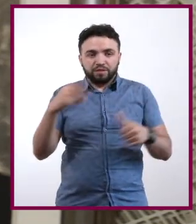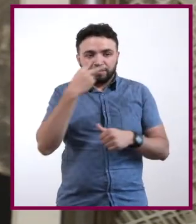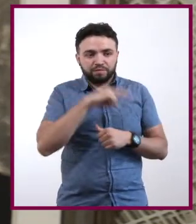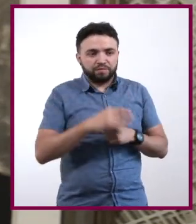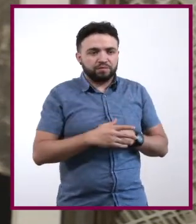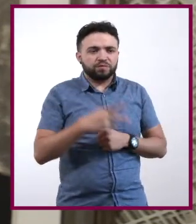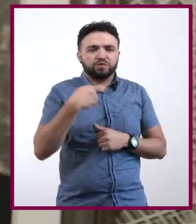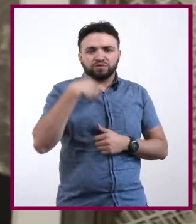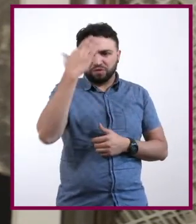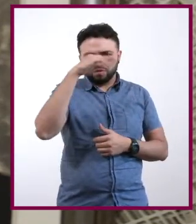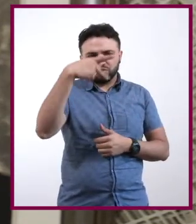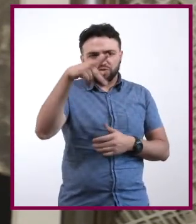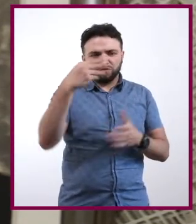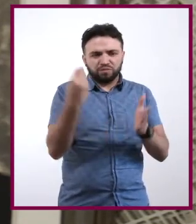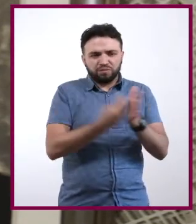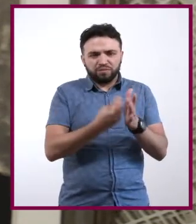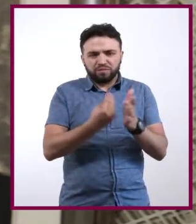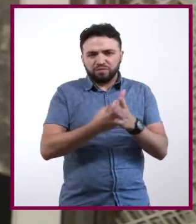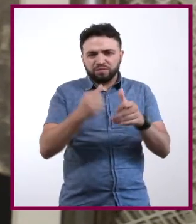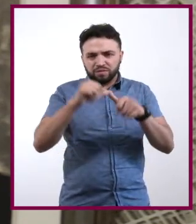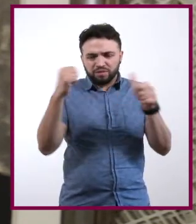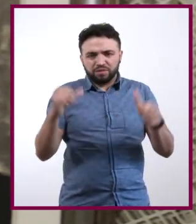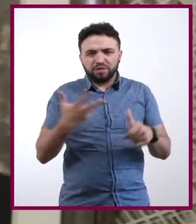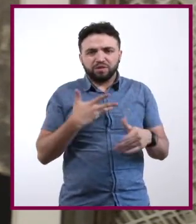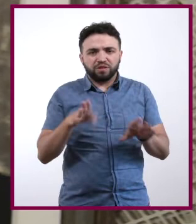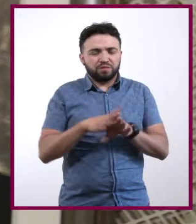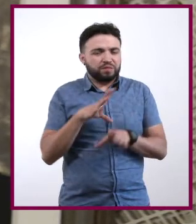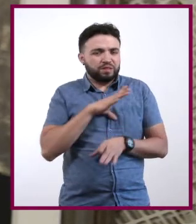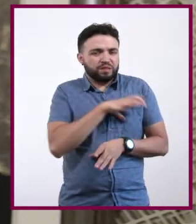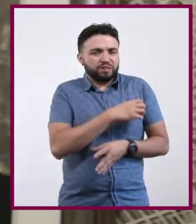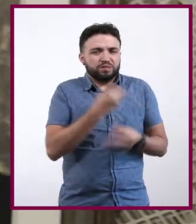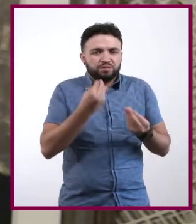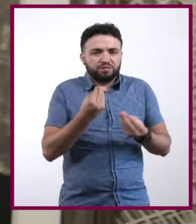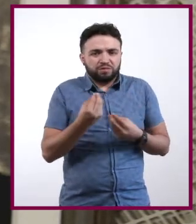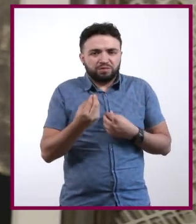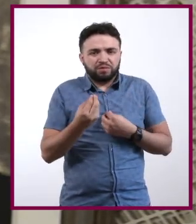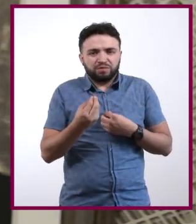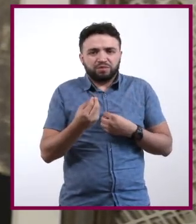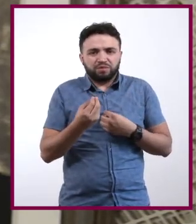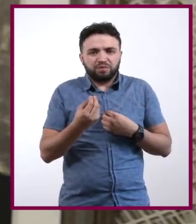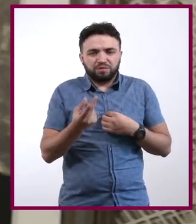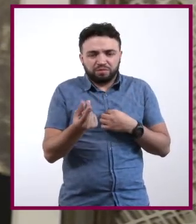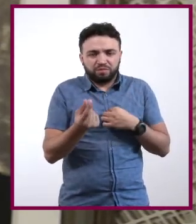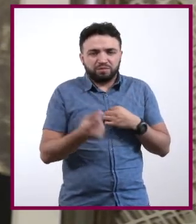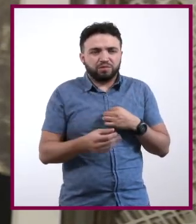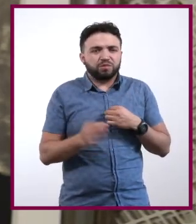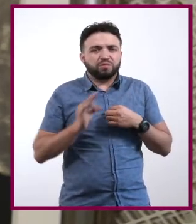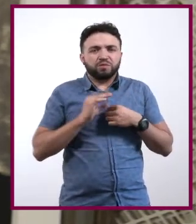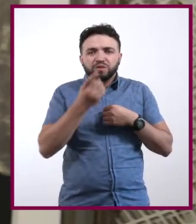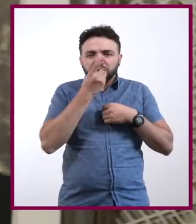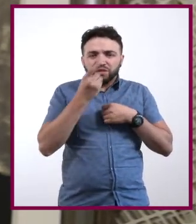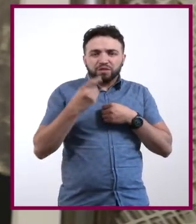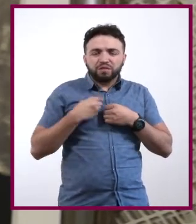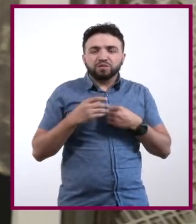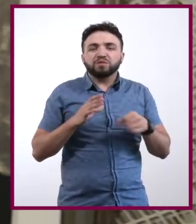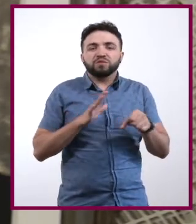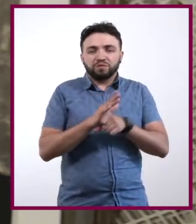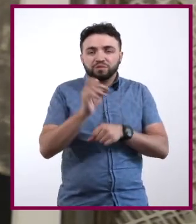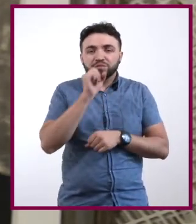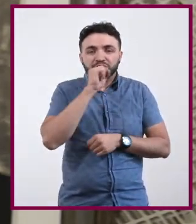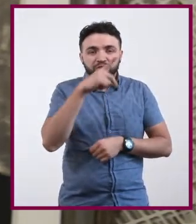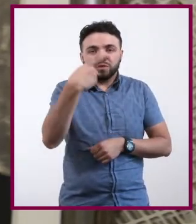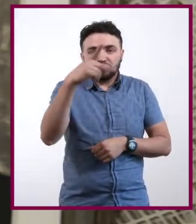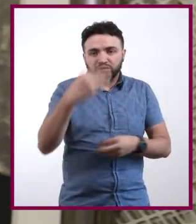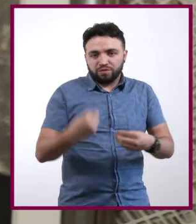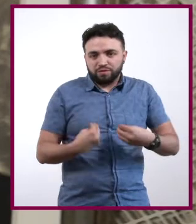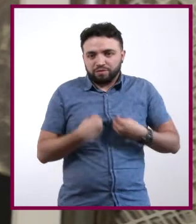vida privada, Olga y Rufino Tamayo tenían gran afecto por sus mascotas, especialmente por los perros. ¿Nos puede contar un poco sobre este aspecto